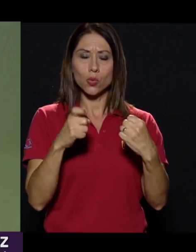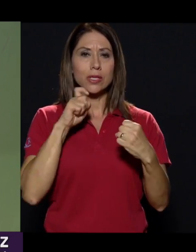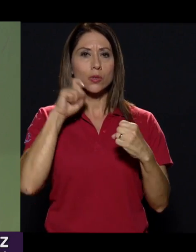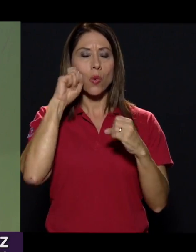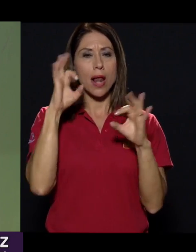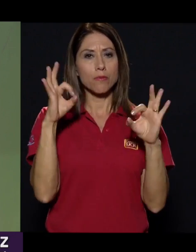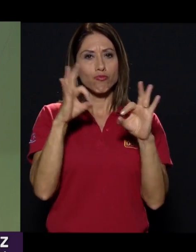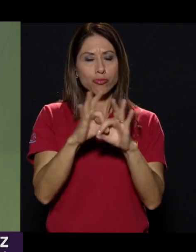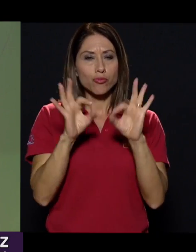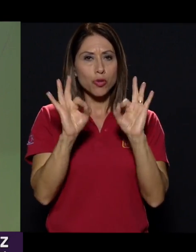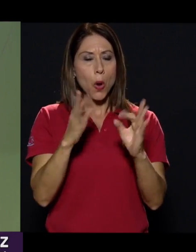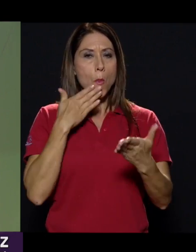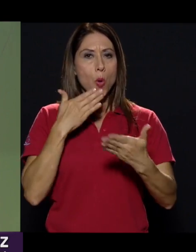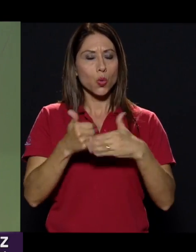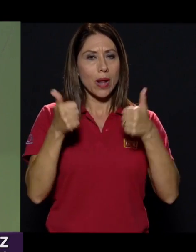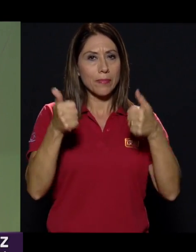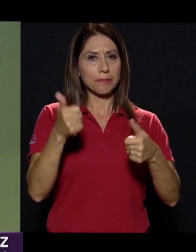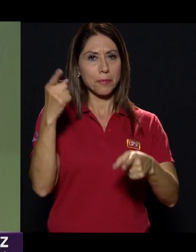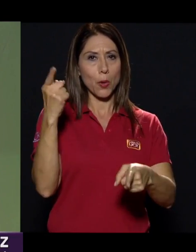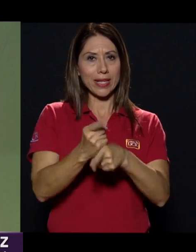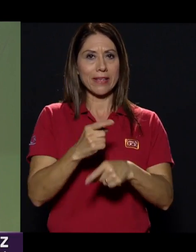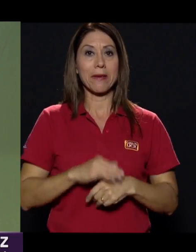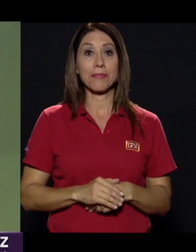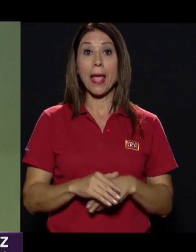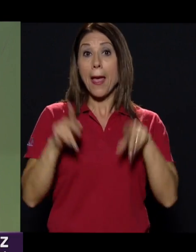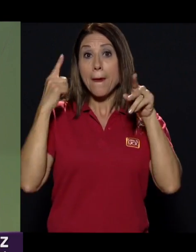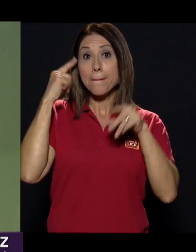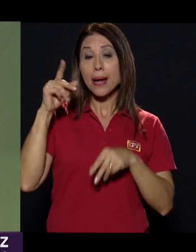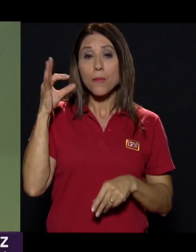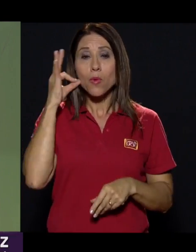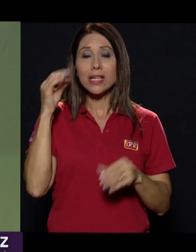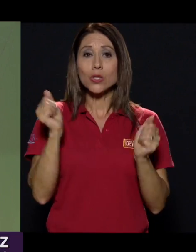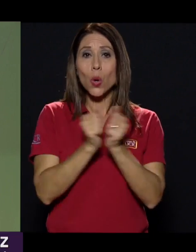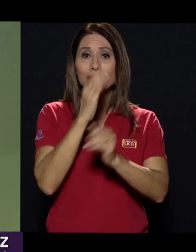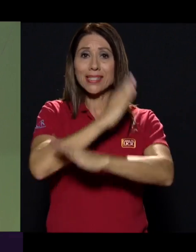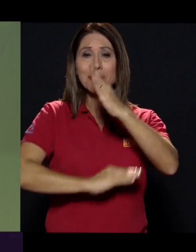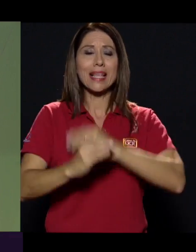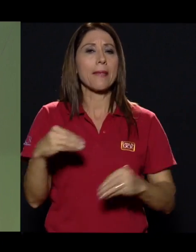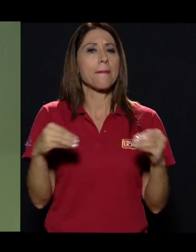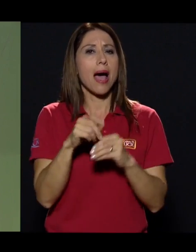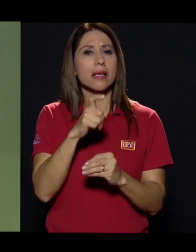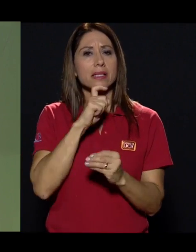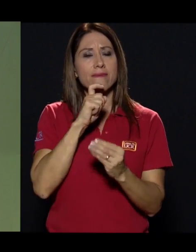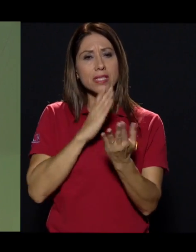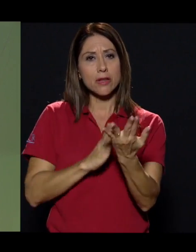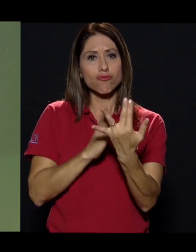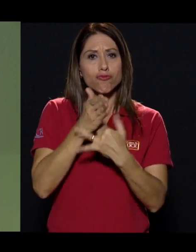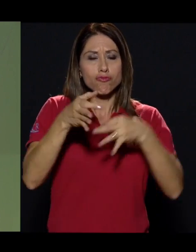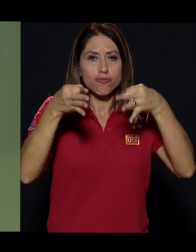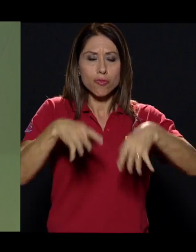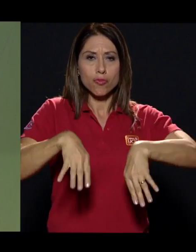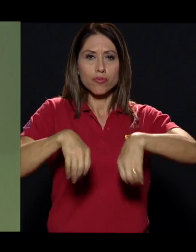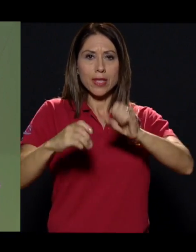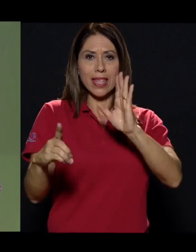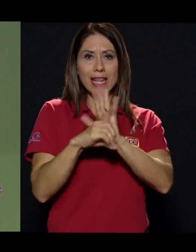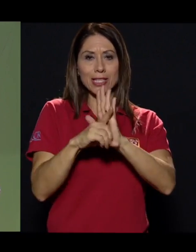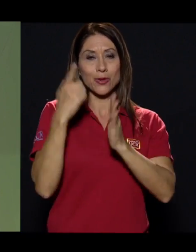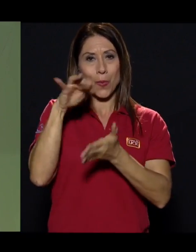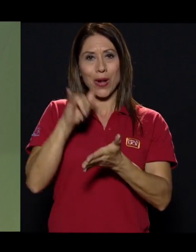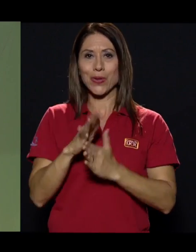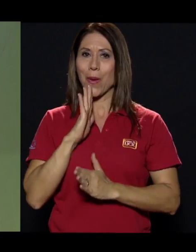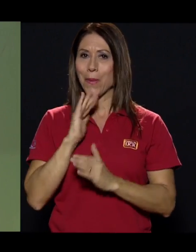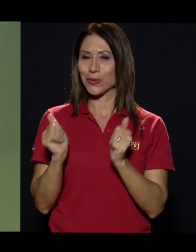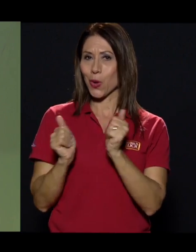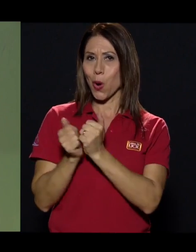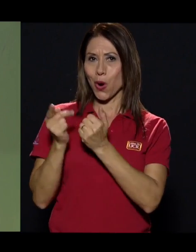y efectiva. Para las mujeres en condición de discapacidad suele ser muchísimo más complicado acceder a sus derechos en este ámbito y por eso seguimos aquí hablando